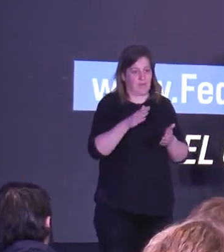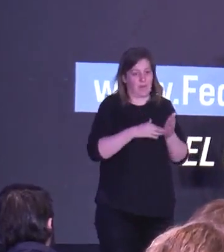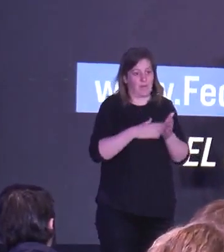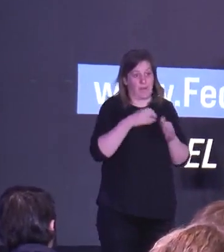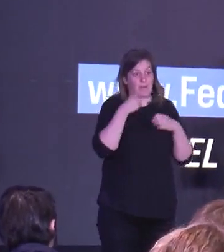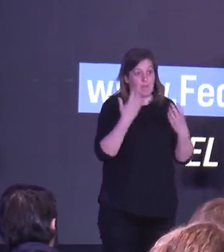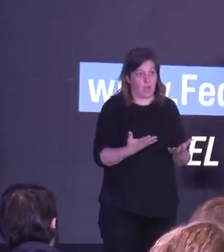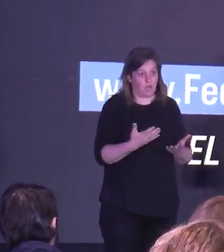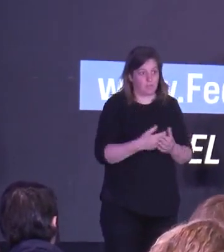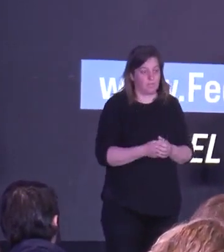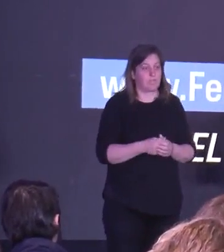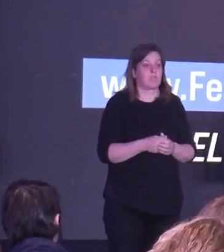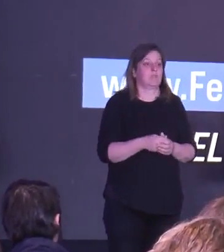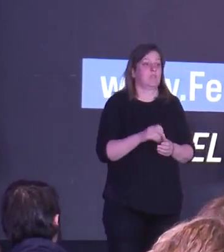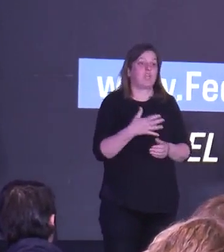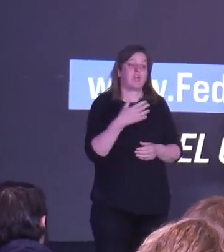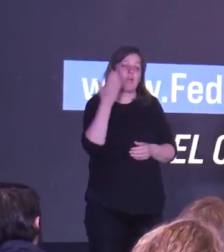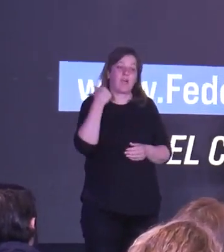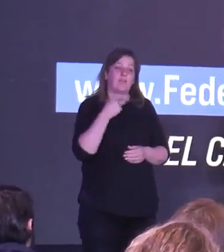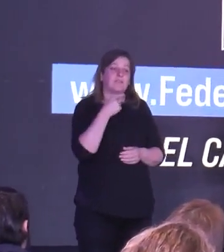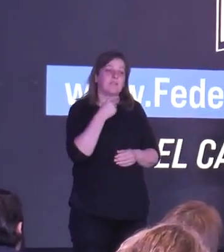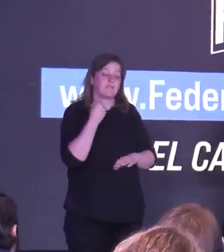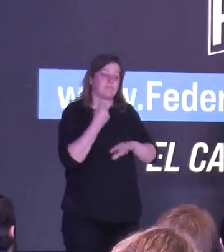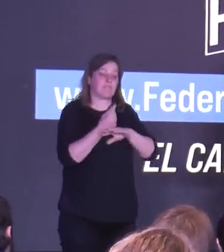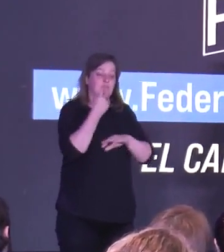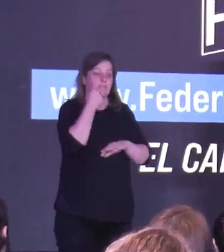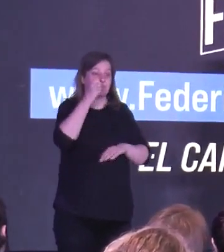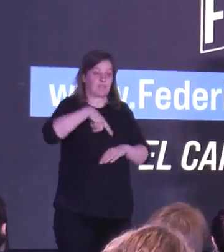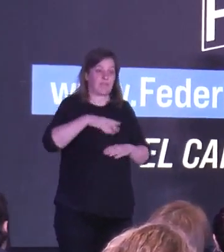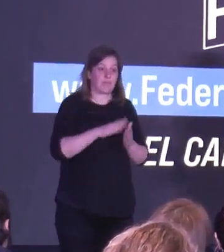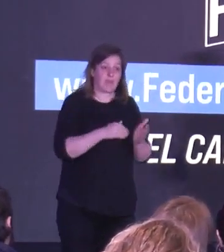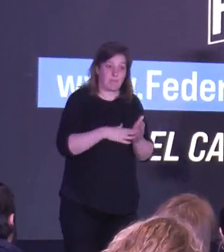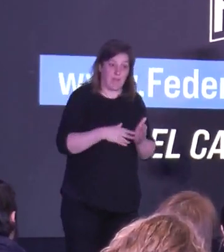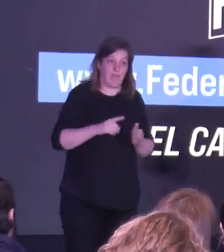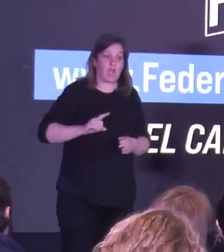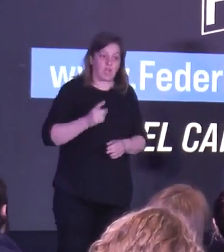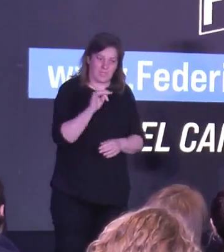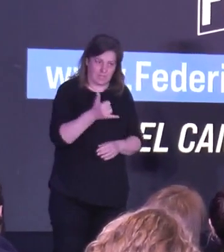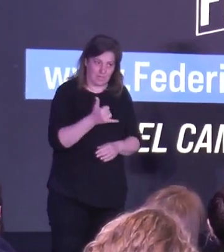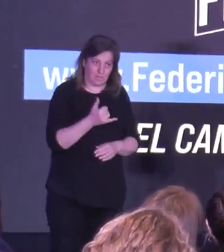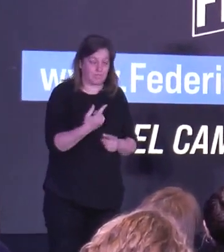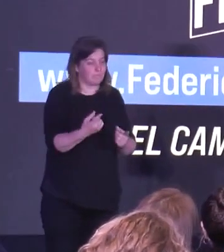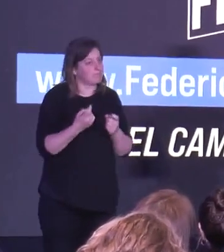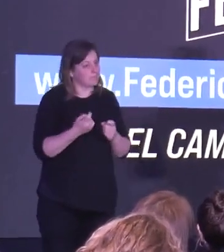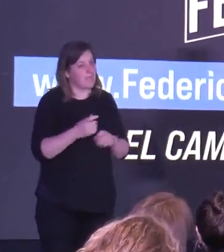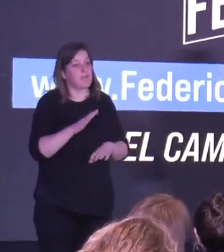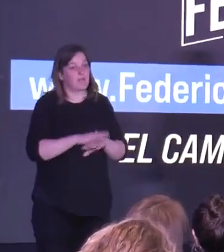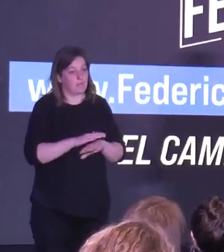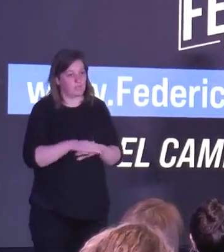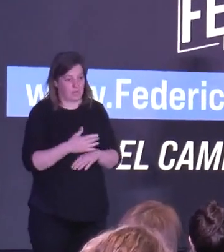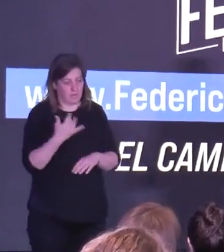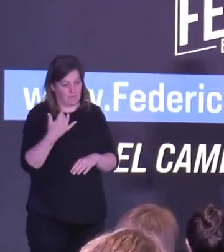es un honor, pero ese honor necesita responsabilidad. Federico ha